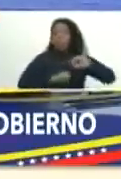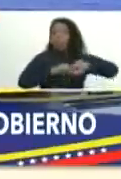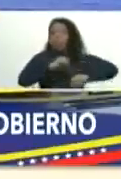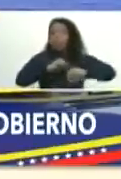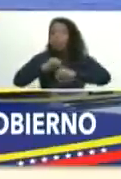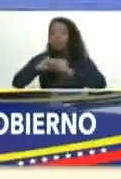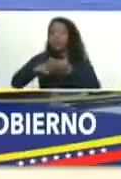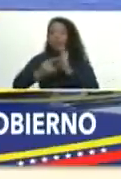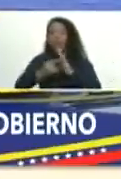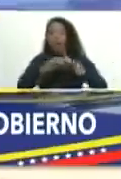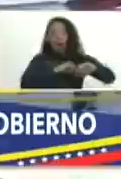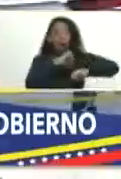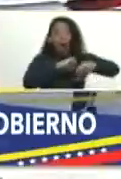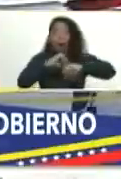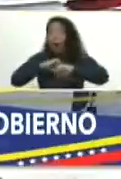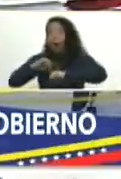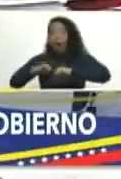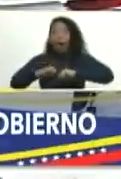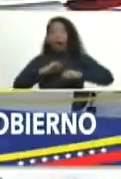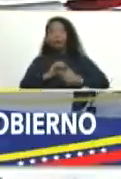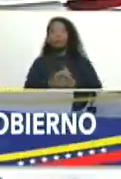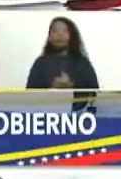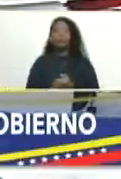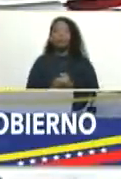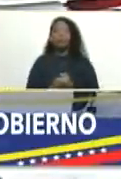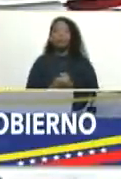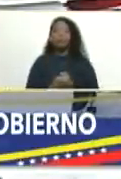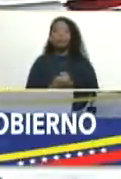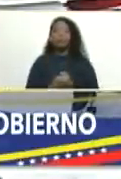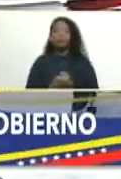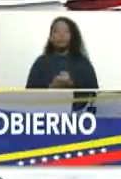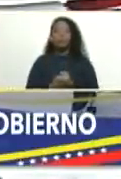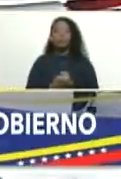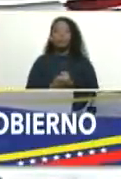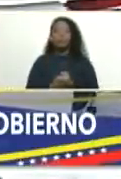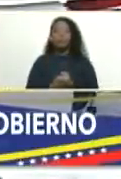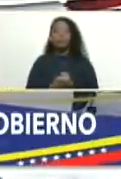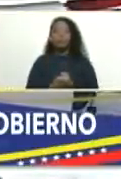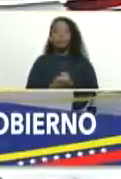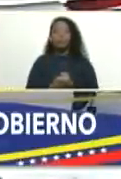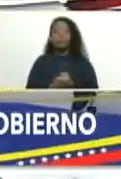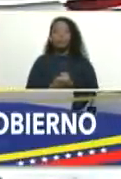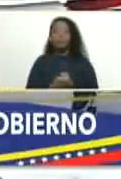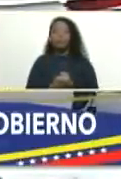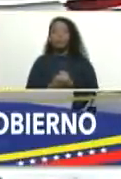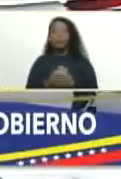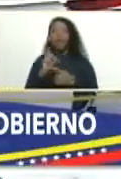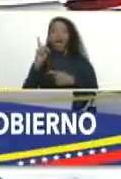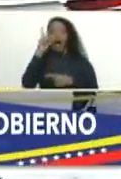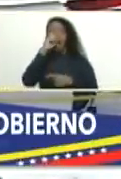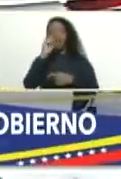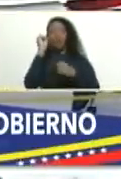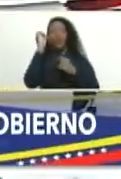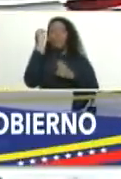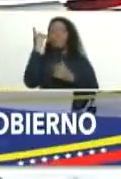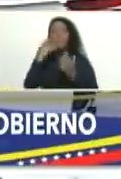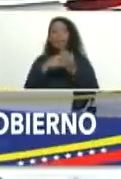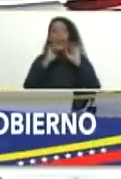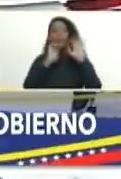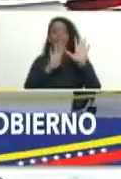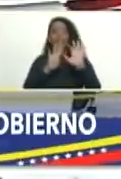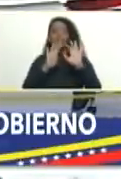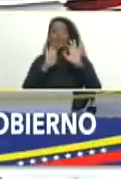Lo recuerdo una vez que estábamos nosotros en una gira en el año 95 por